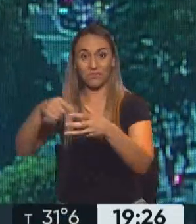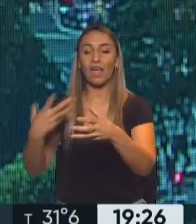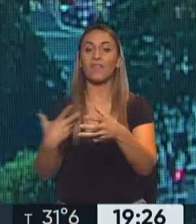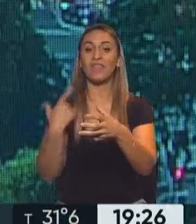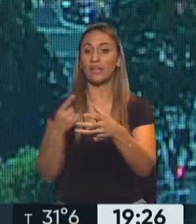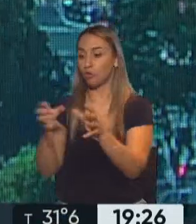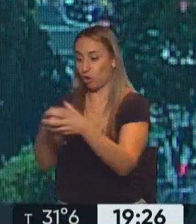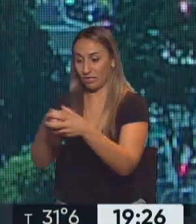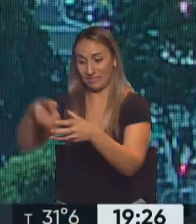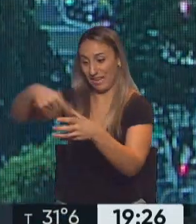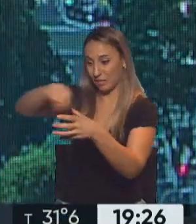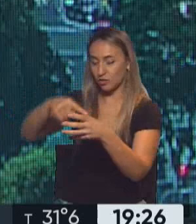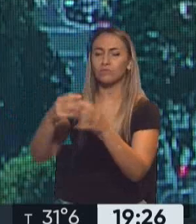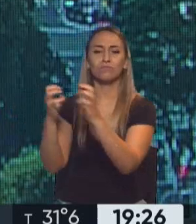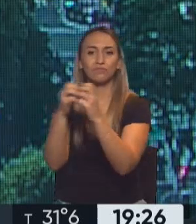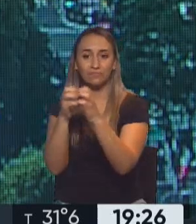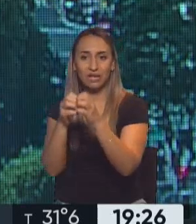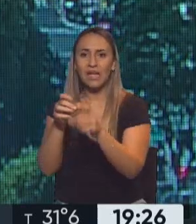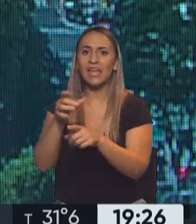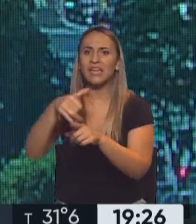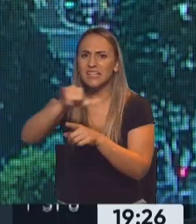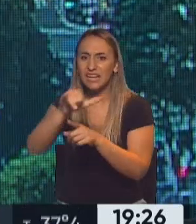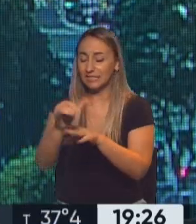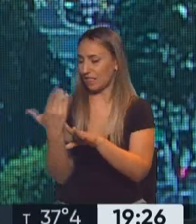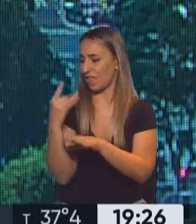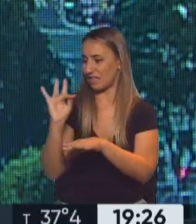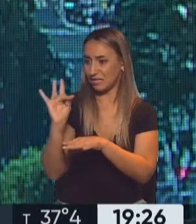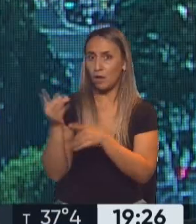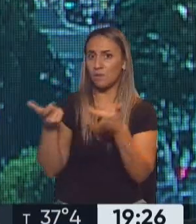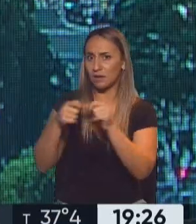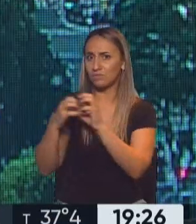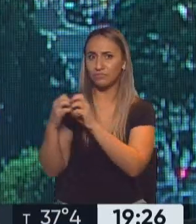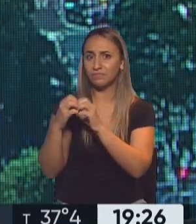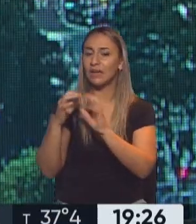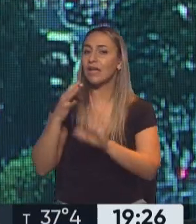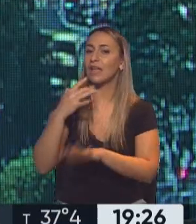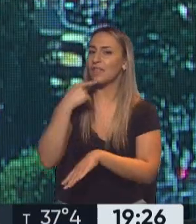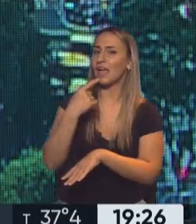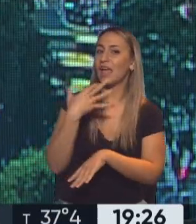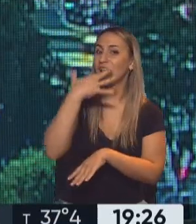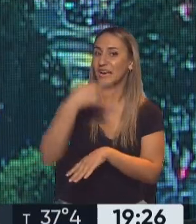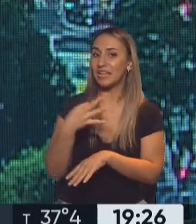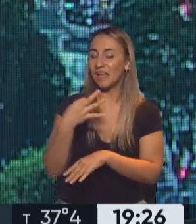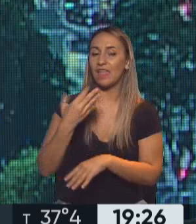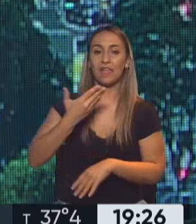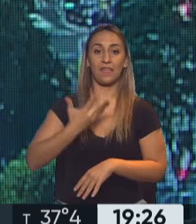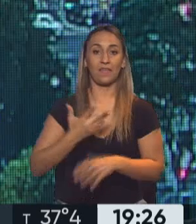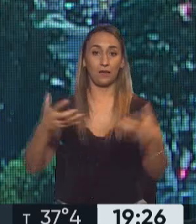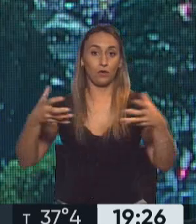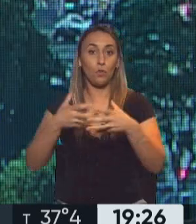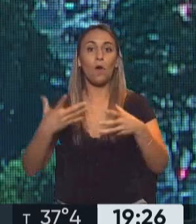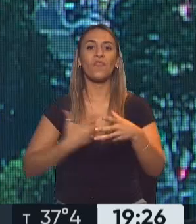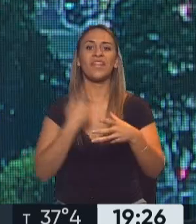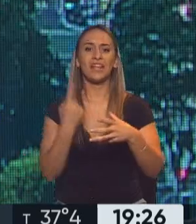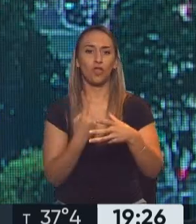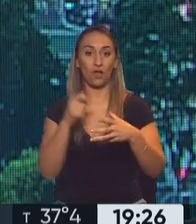discute este tema de las sobretasas en diciembre, dice: en realidad el directorio del Fondo Monetario está dividido. Hay